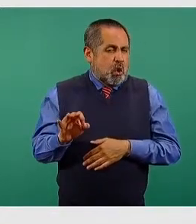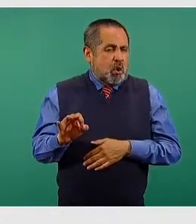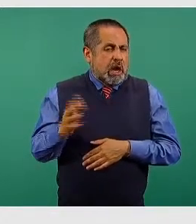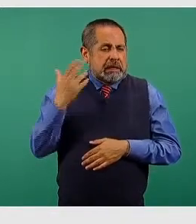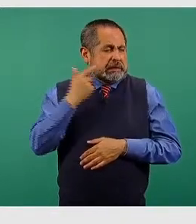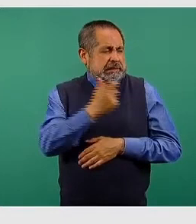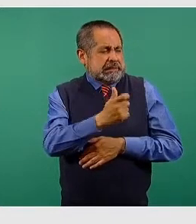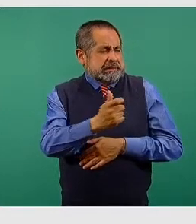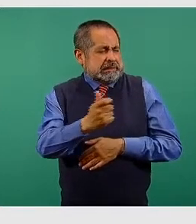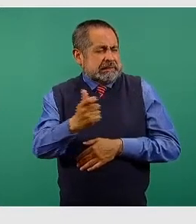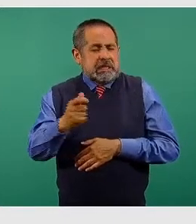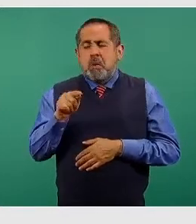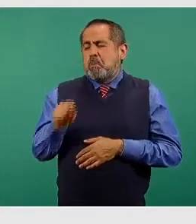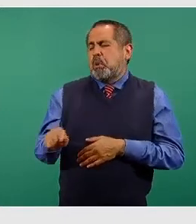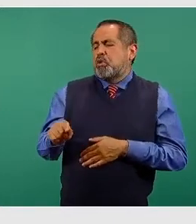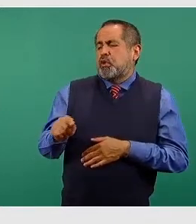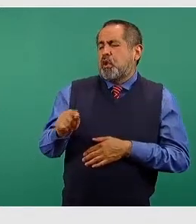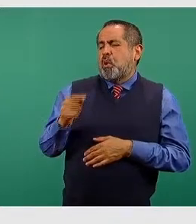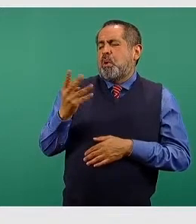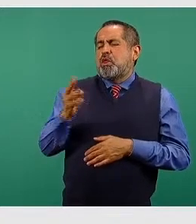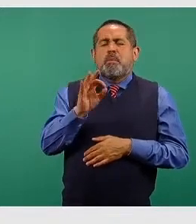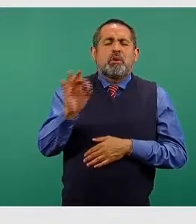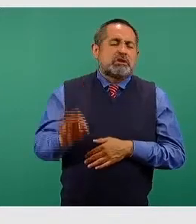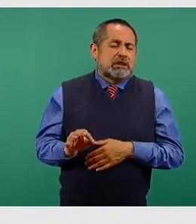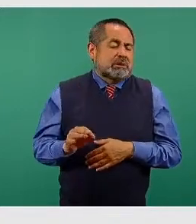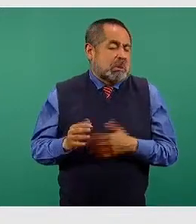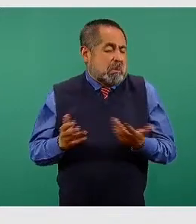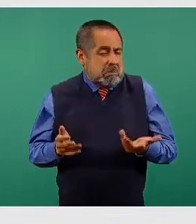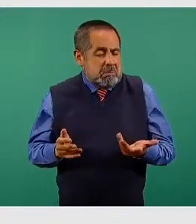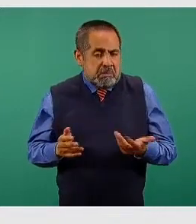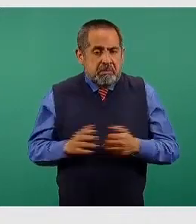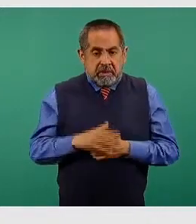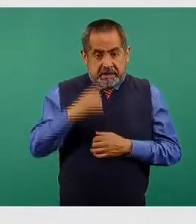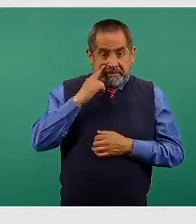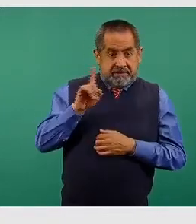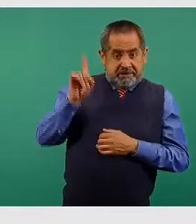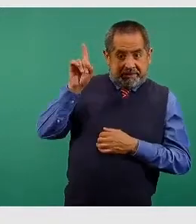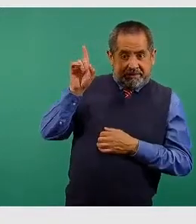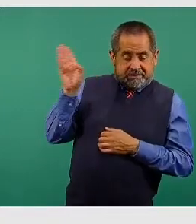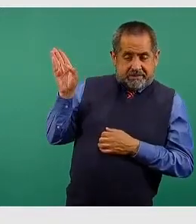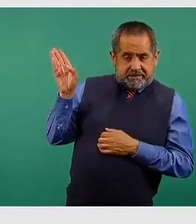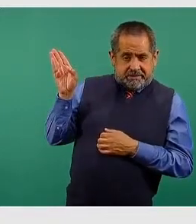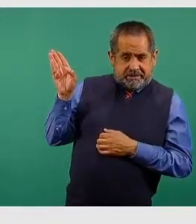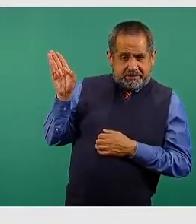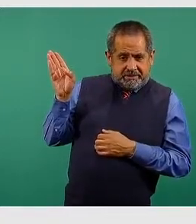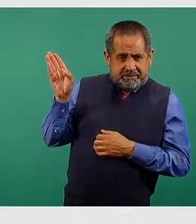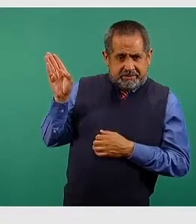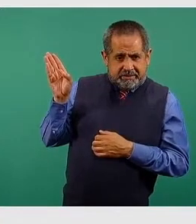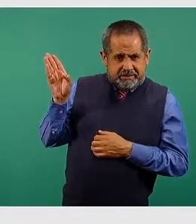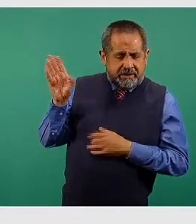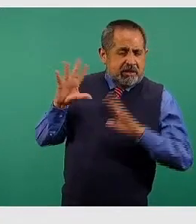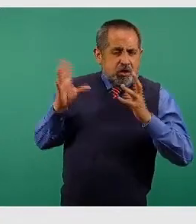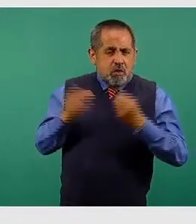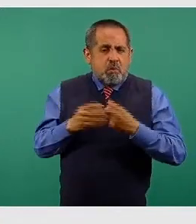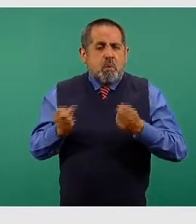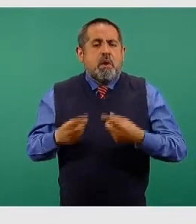dosis de vacunas que hasta el momento se han aplicado. Y en el primer cuadro superior de la derecha pueden ustedes ver cómo están